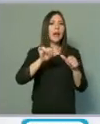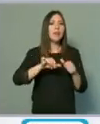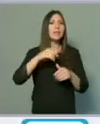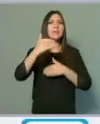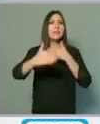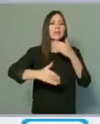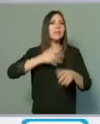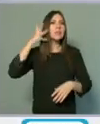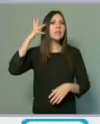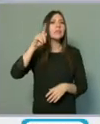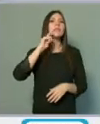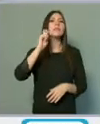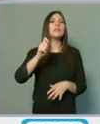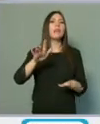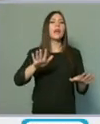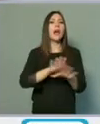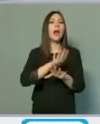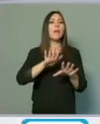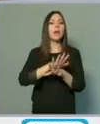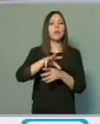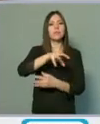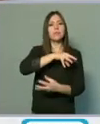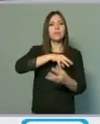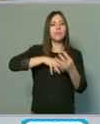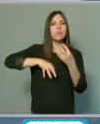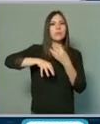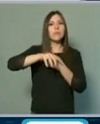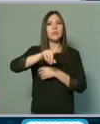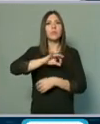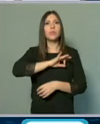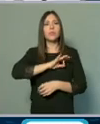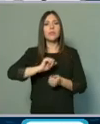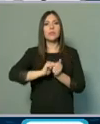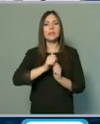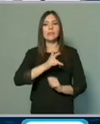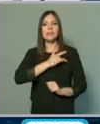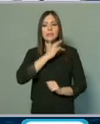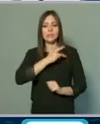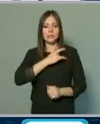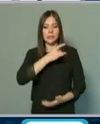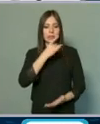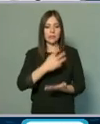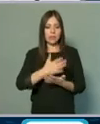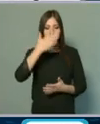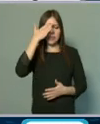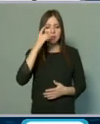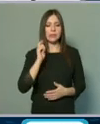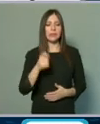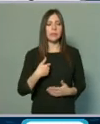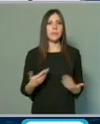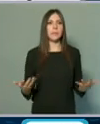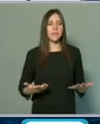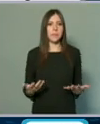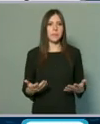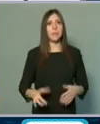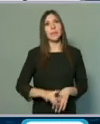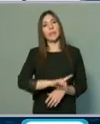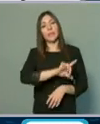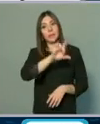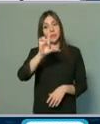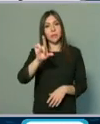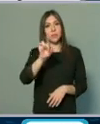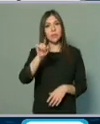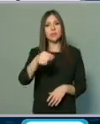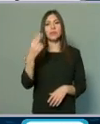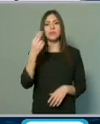va cambiando? Porque tienes que moverte a la acción. Claro. Entonces eso te permite la reflexión y la acción para saber qué estoy haciendo. Y después, por